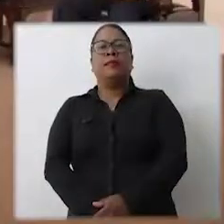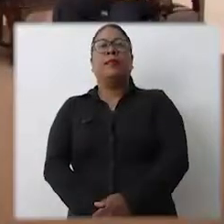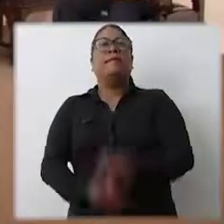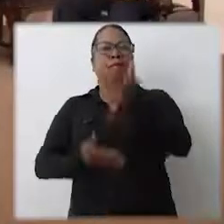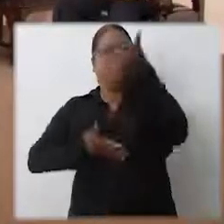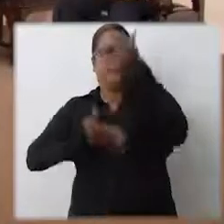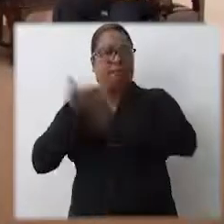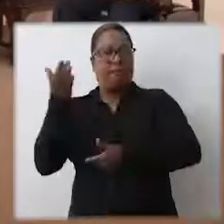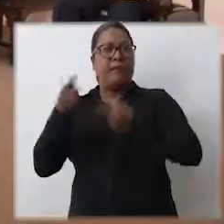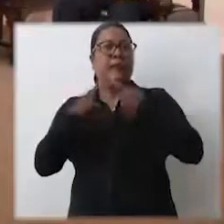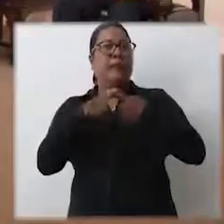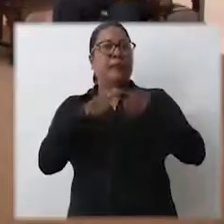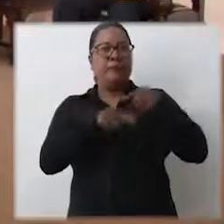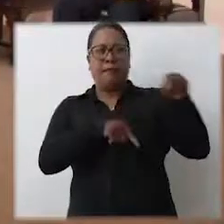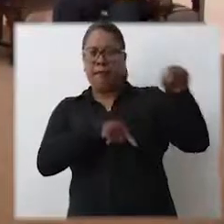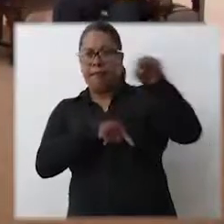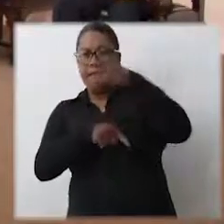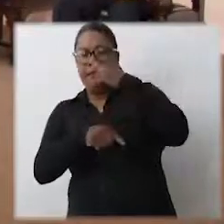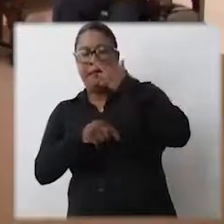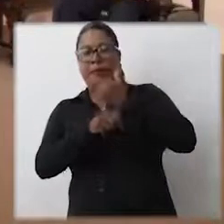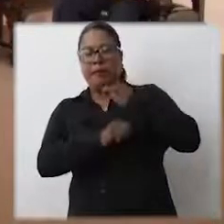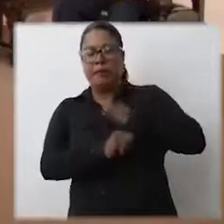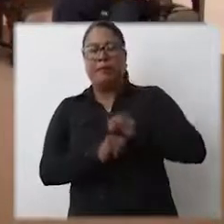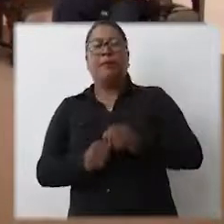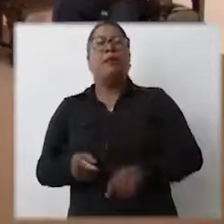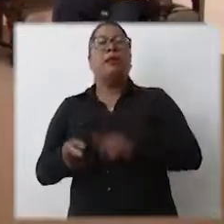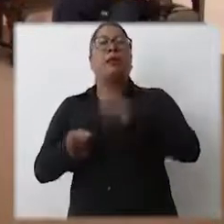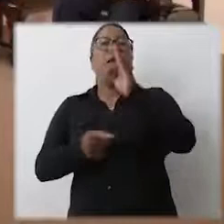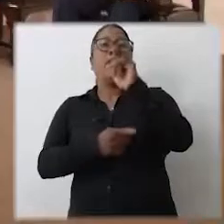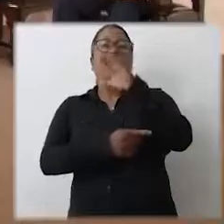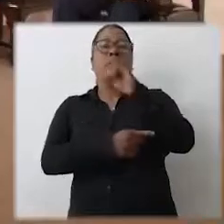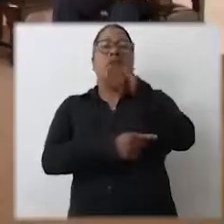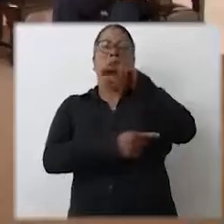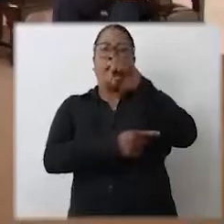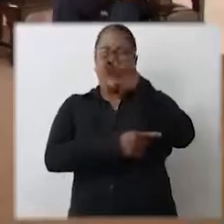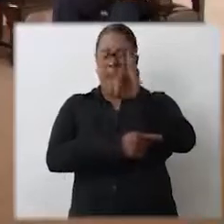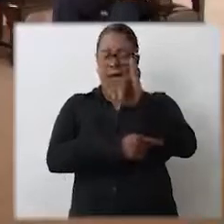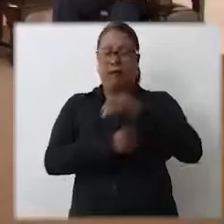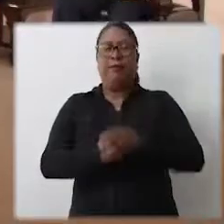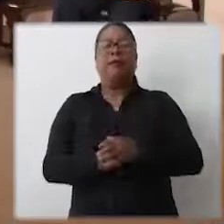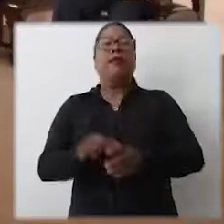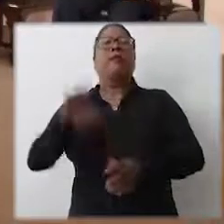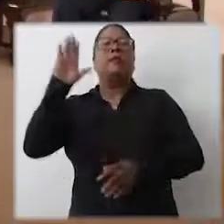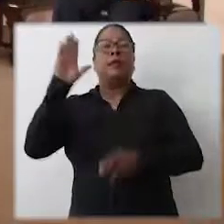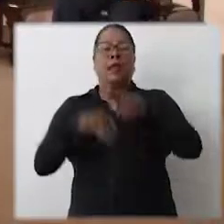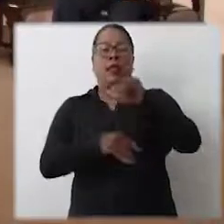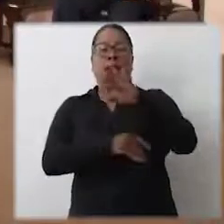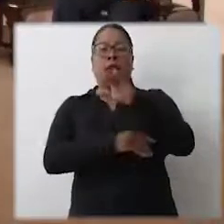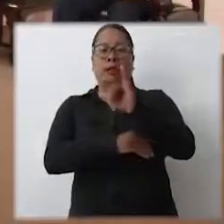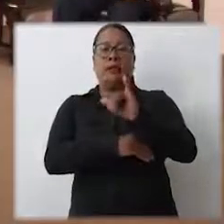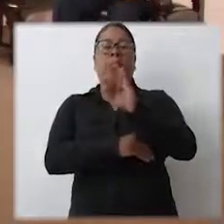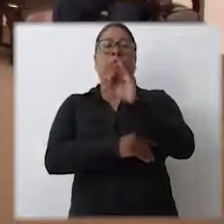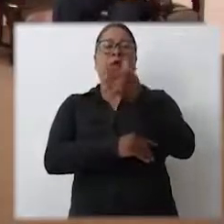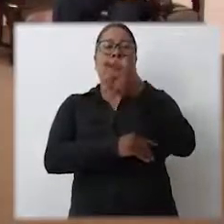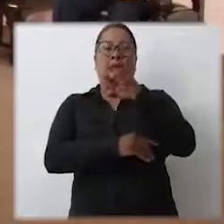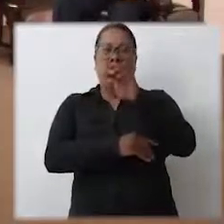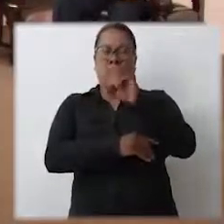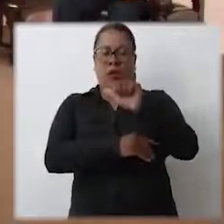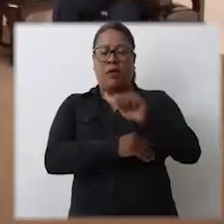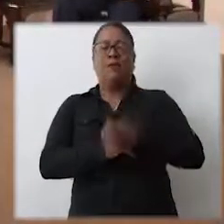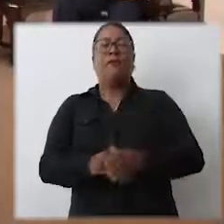Gómez. Presente. Ciudadana Iracema Aquino González. Ciudadana Jocabet Betanzos